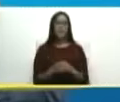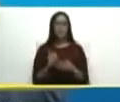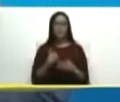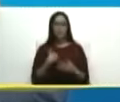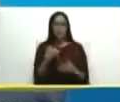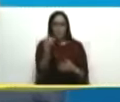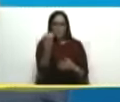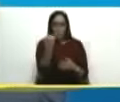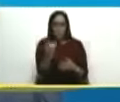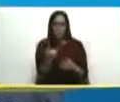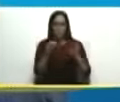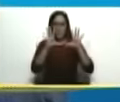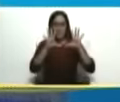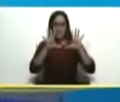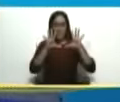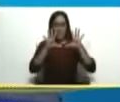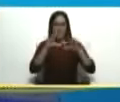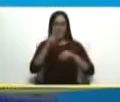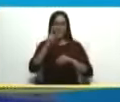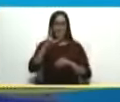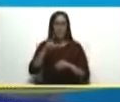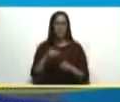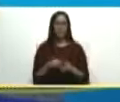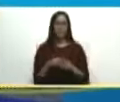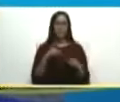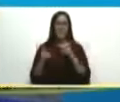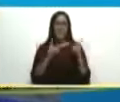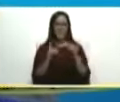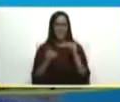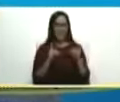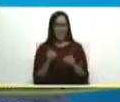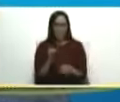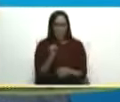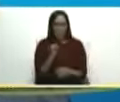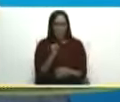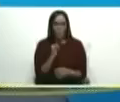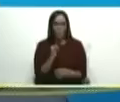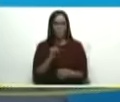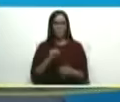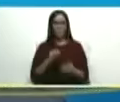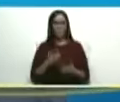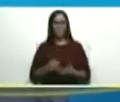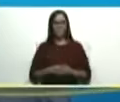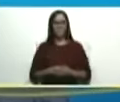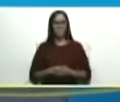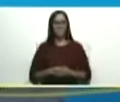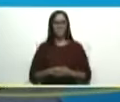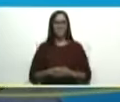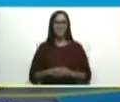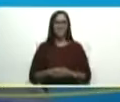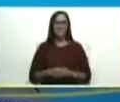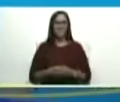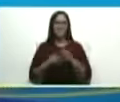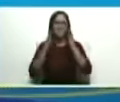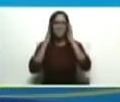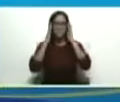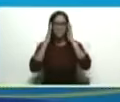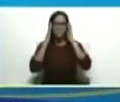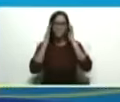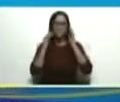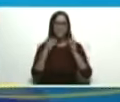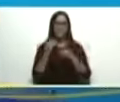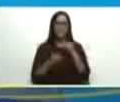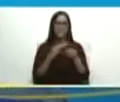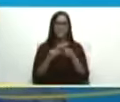kilos. La dieta paleolítica, Rafael Ramírez, la paleolítica. La está